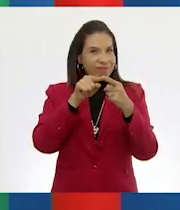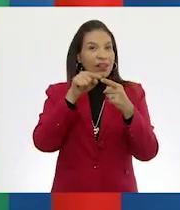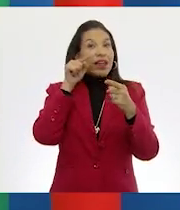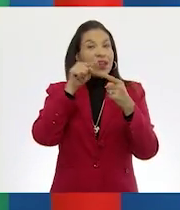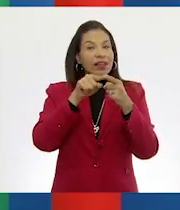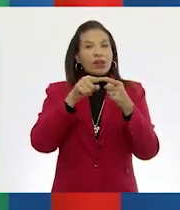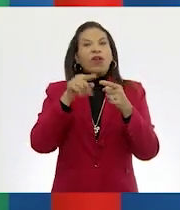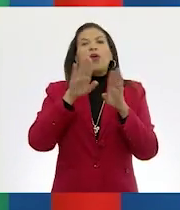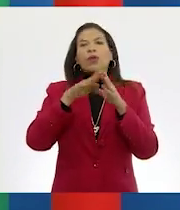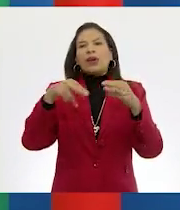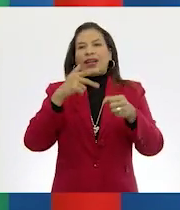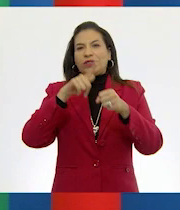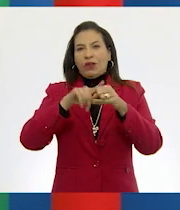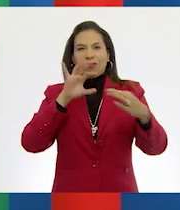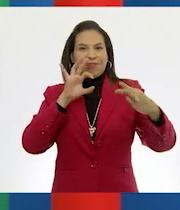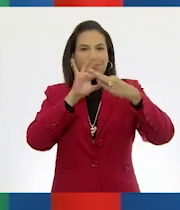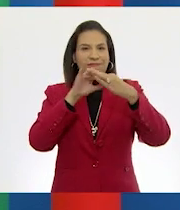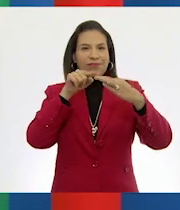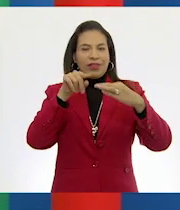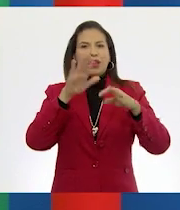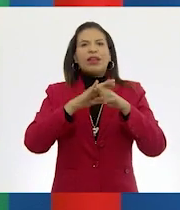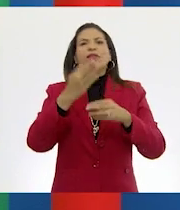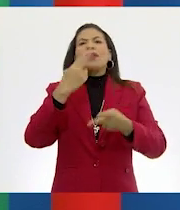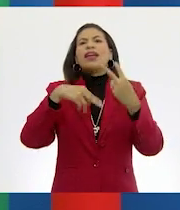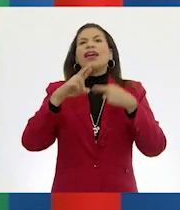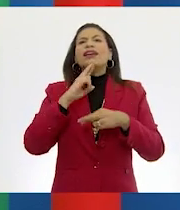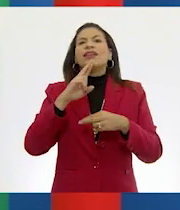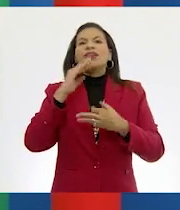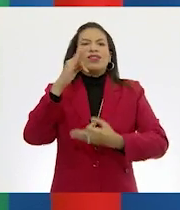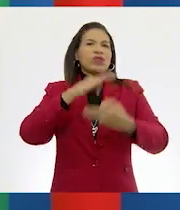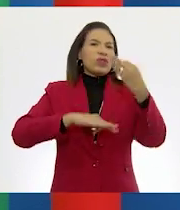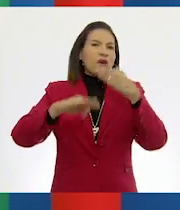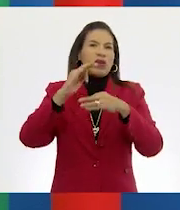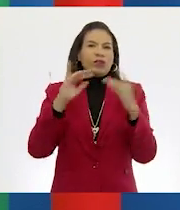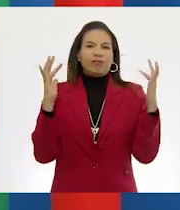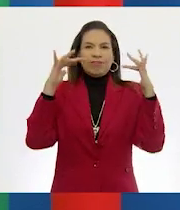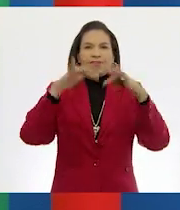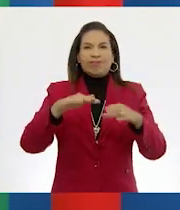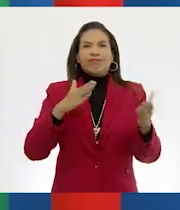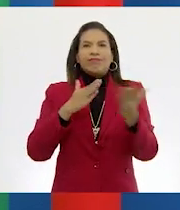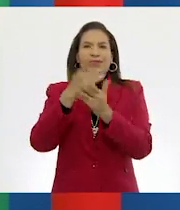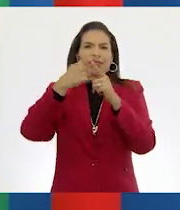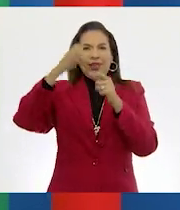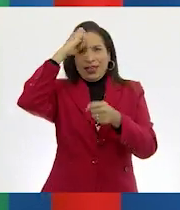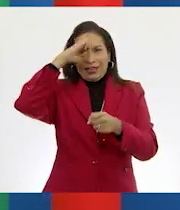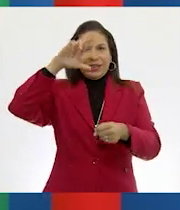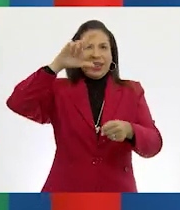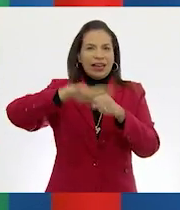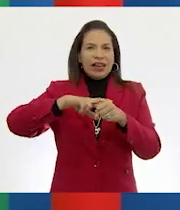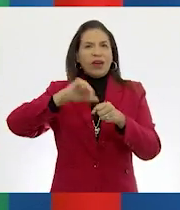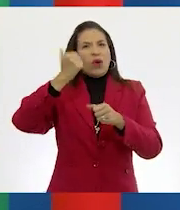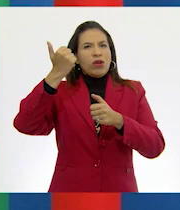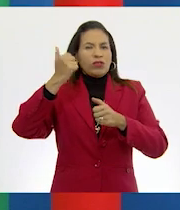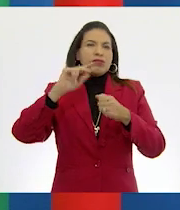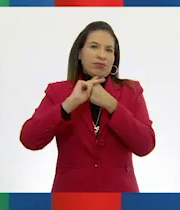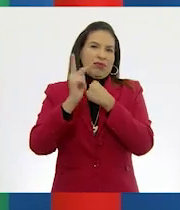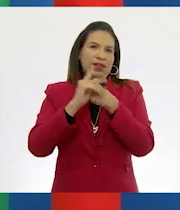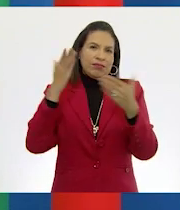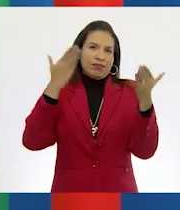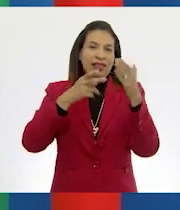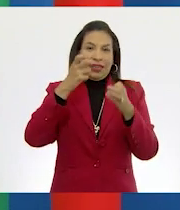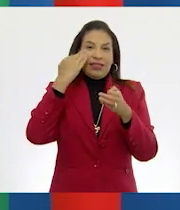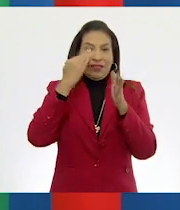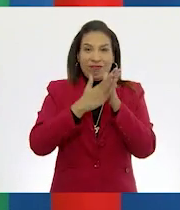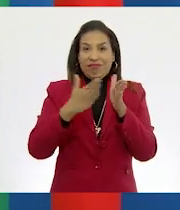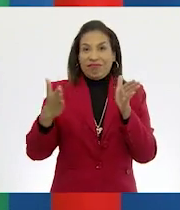esta corriente nacionalista también surgió como respuesta a todas las invasiones e intervenciones extranjeras que sufrió el país durante